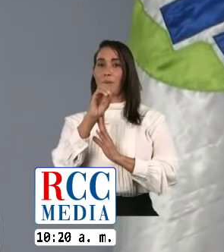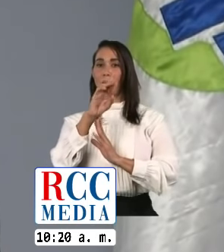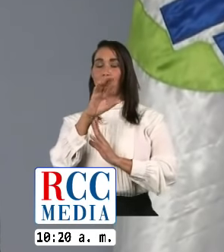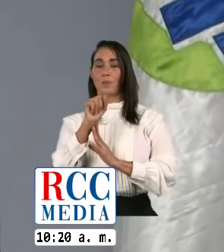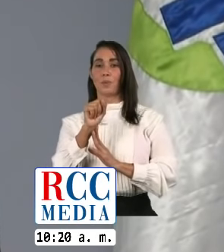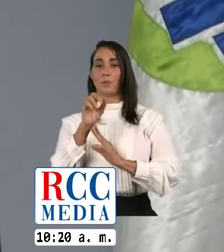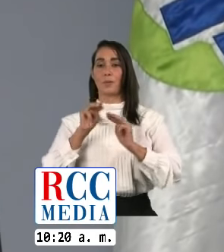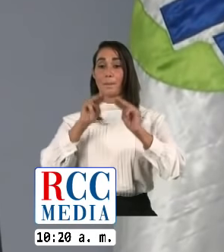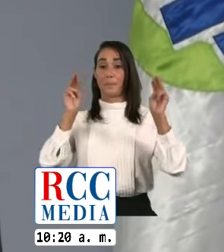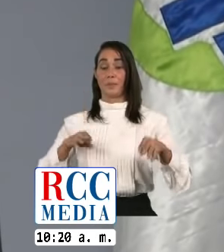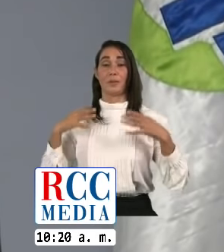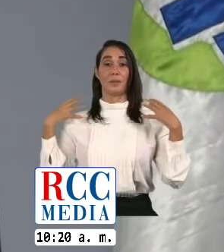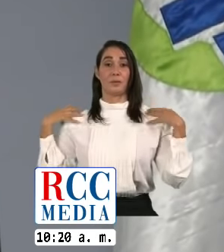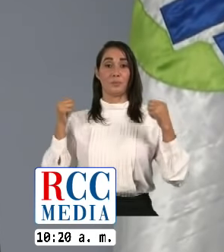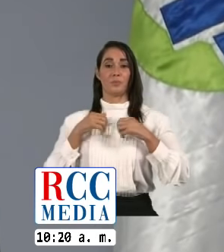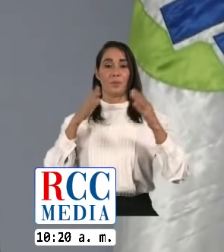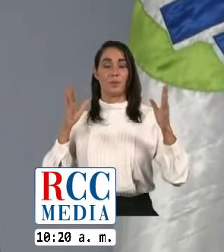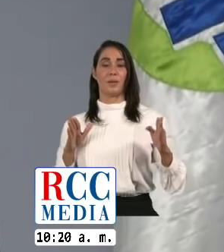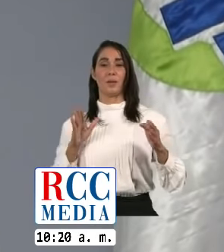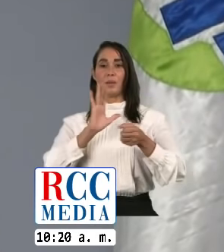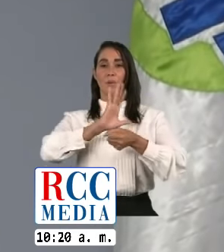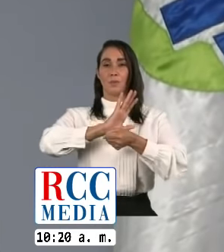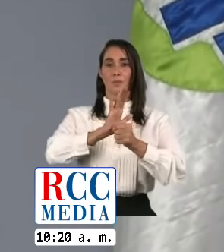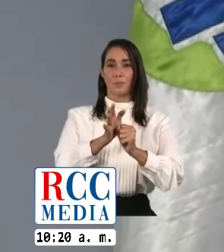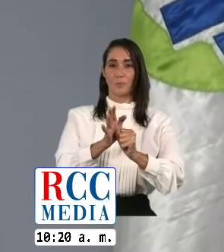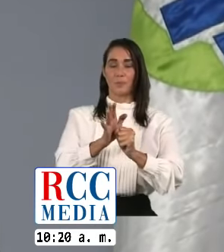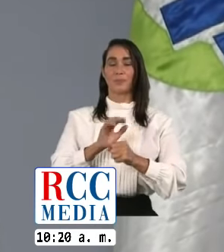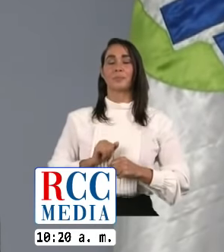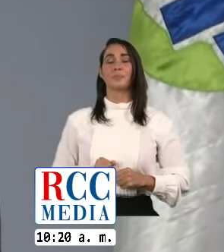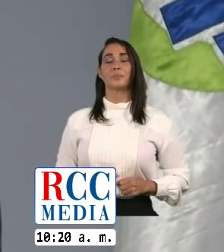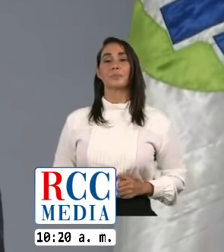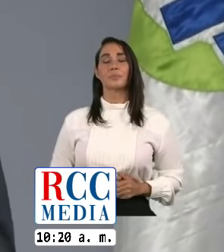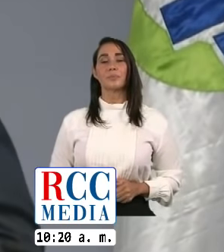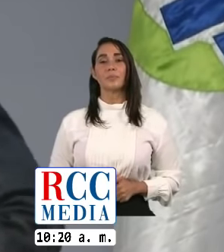Aurora Ministerio de Salud Pública COVID-19.